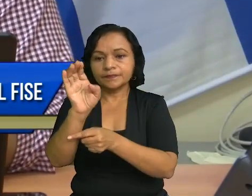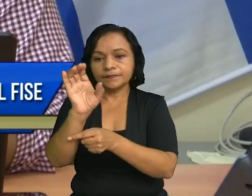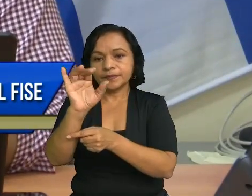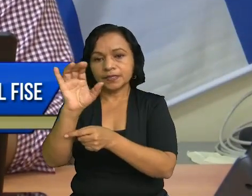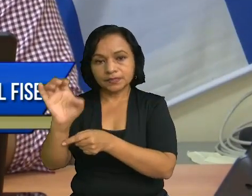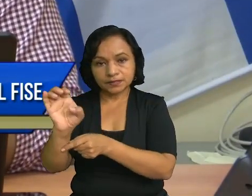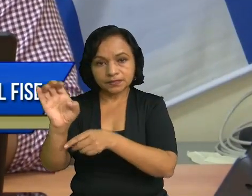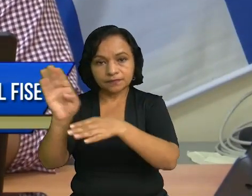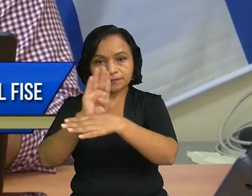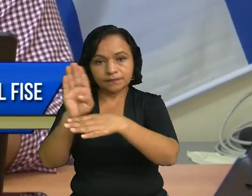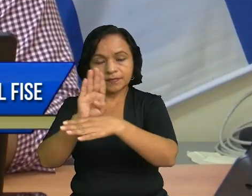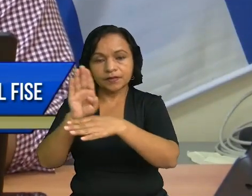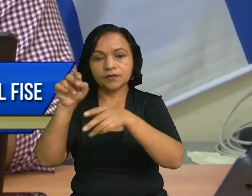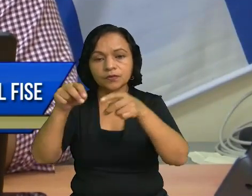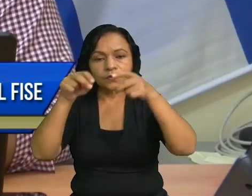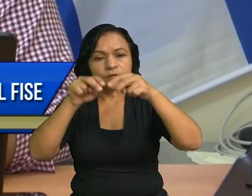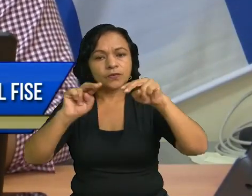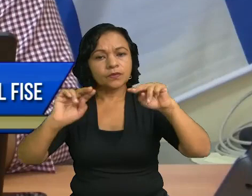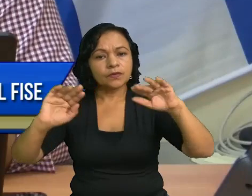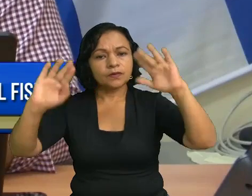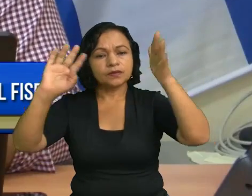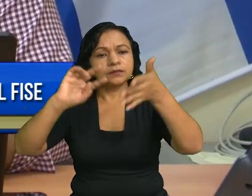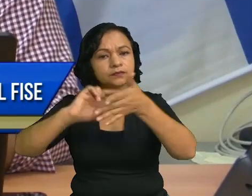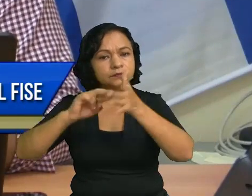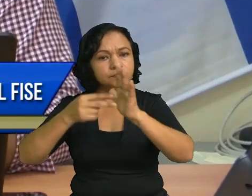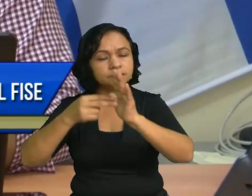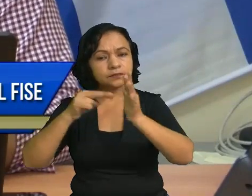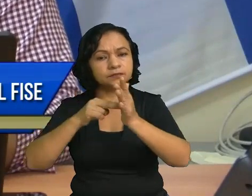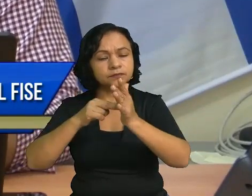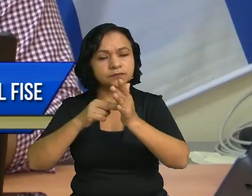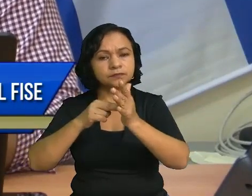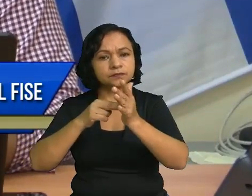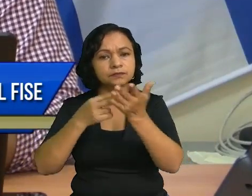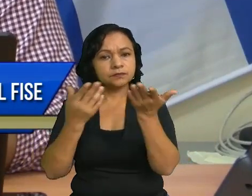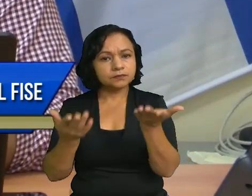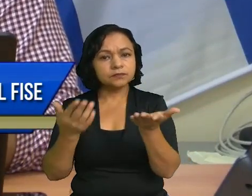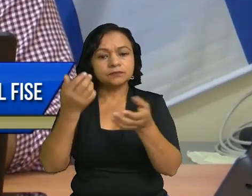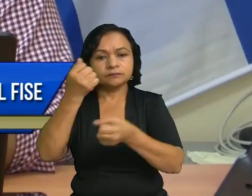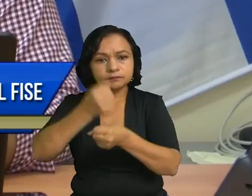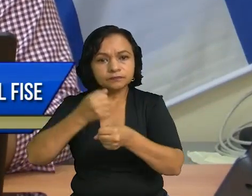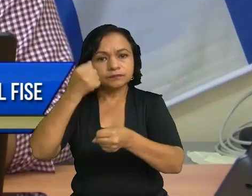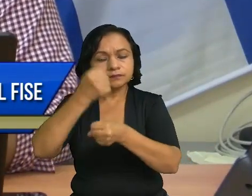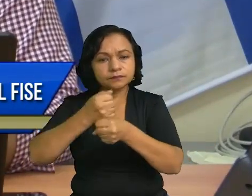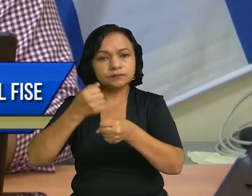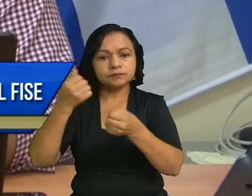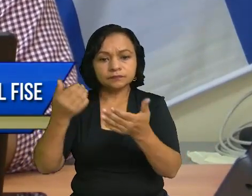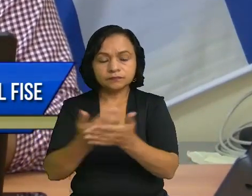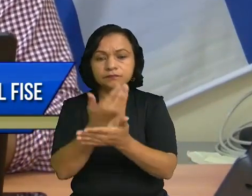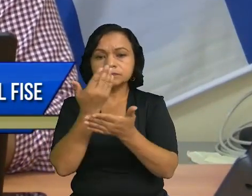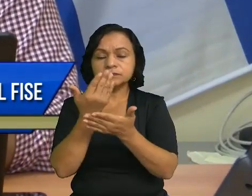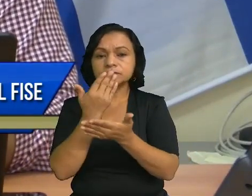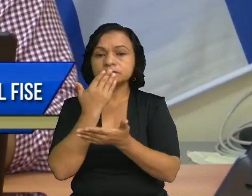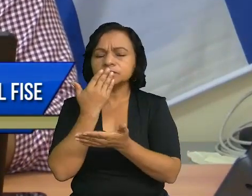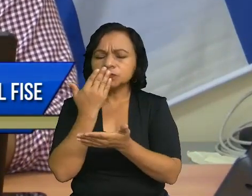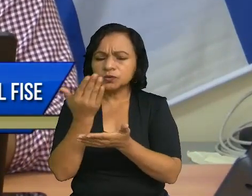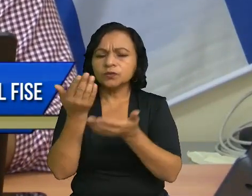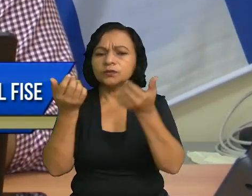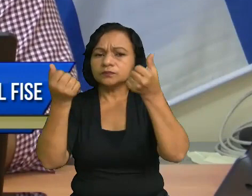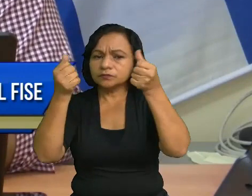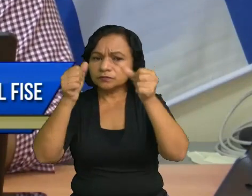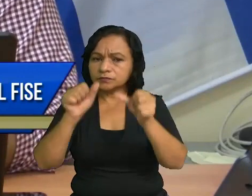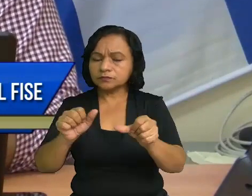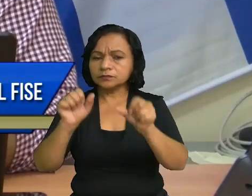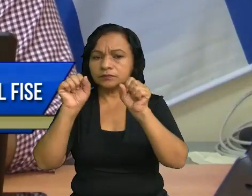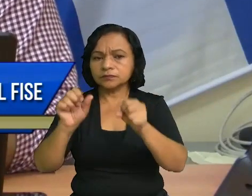programas de gestión ambiental consisten básicamente en el diseño y ejecución de estrategias muy bien establecidas que